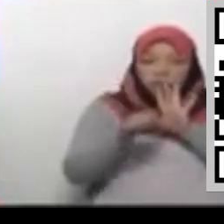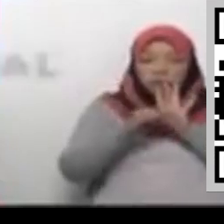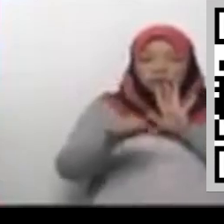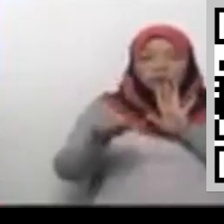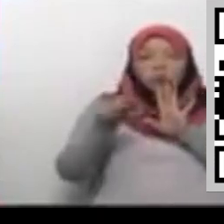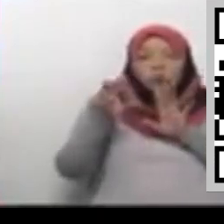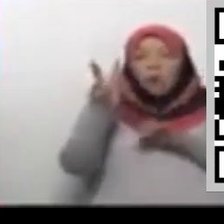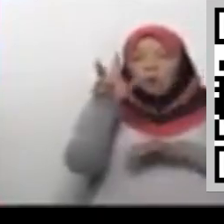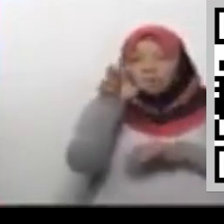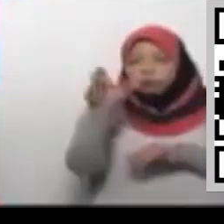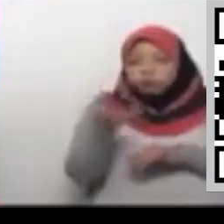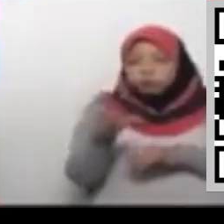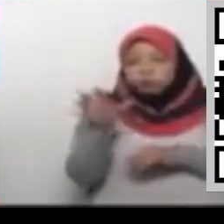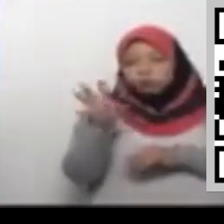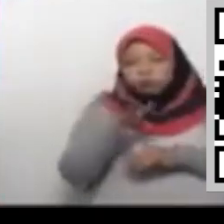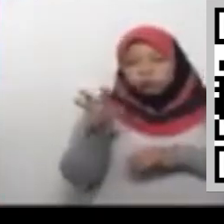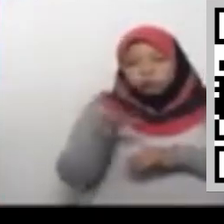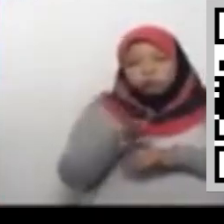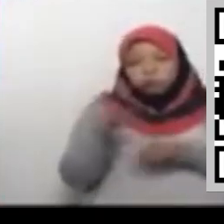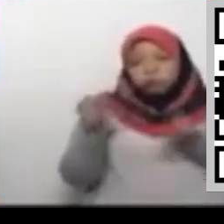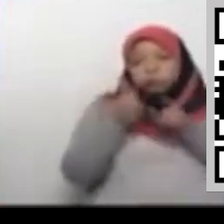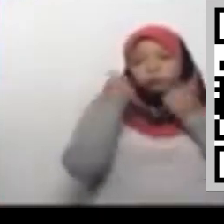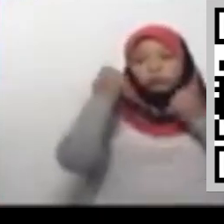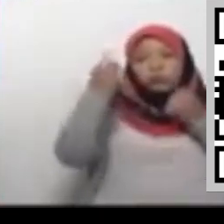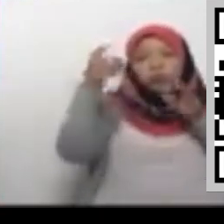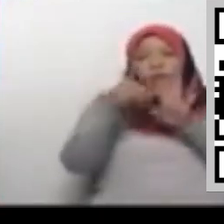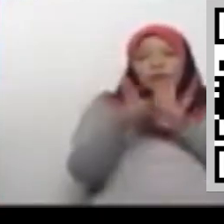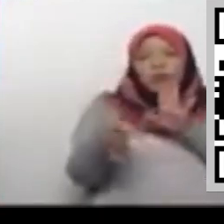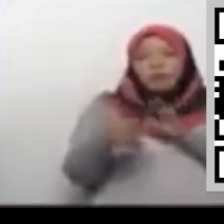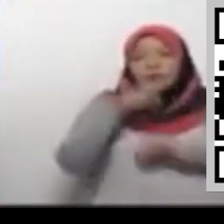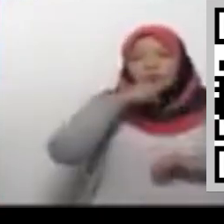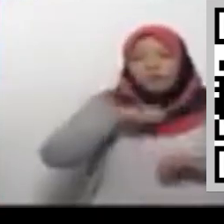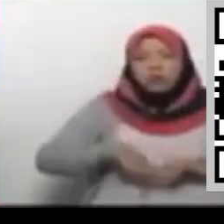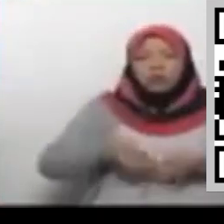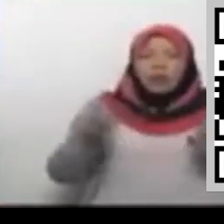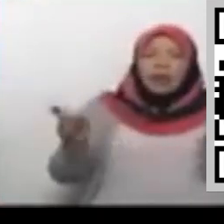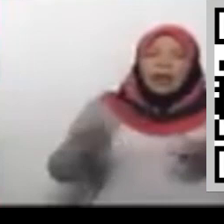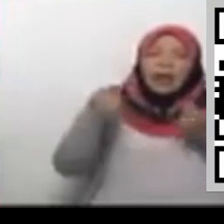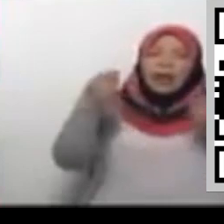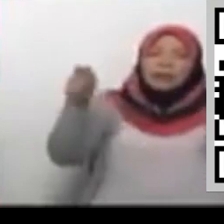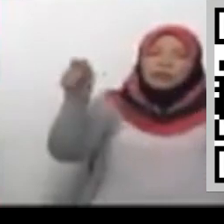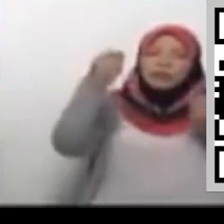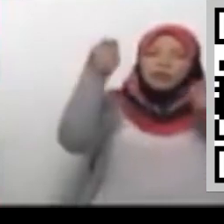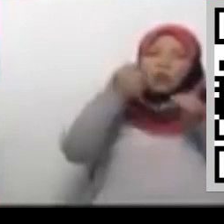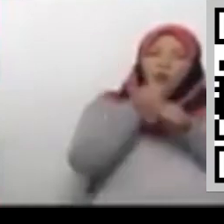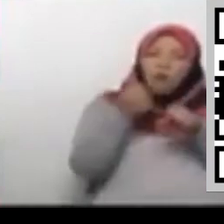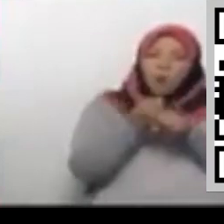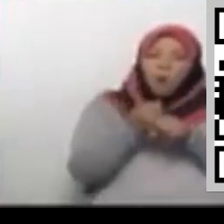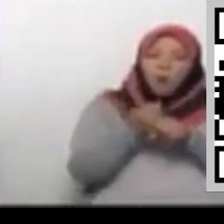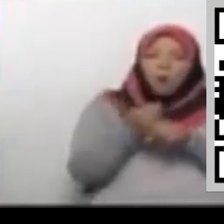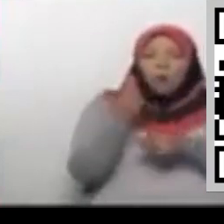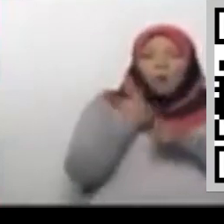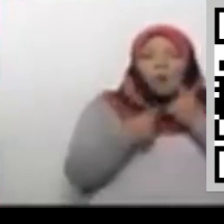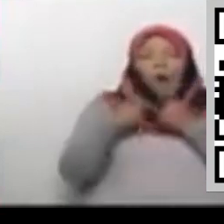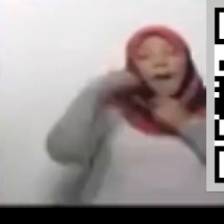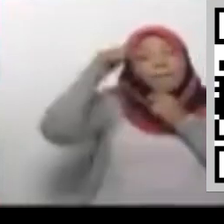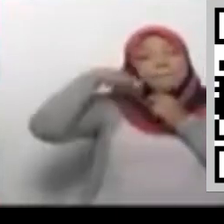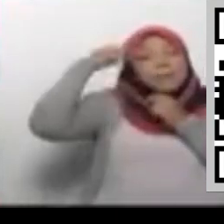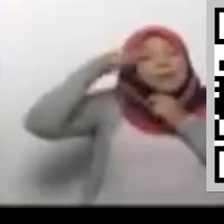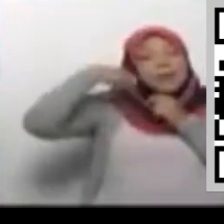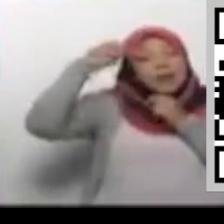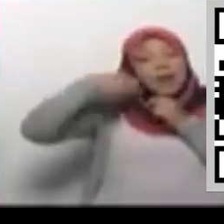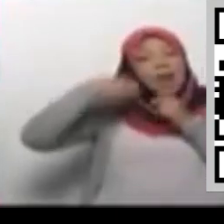guayana esquiba de la lucha por nuestros derechos históricos hicieron canciones videos